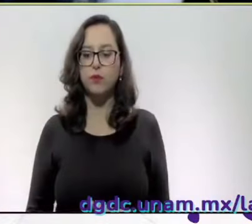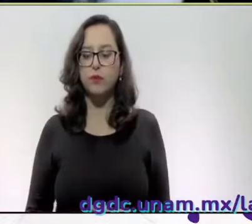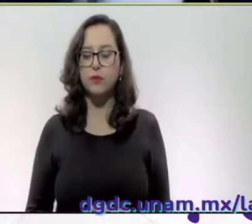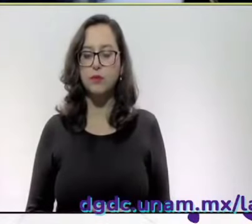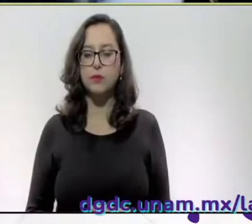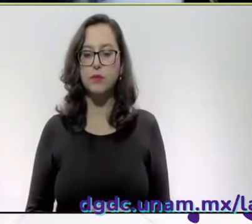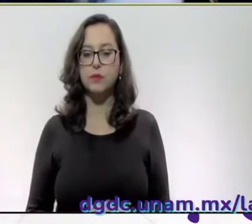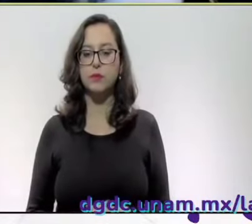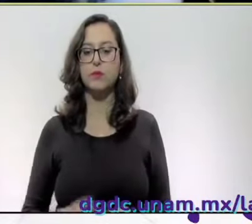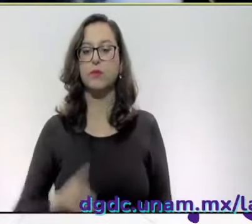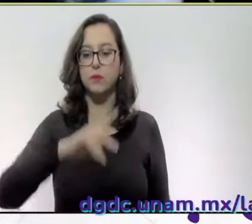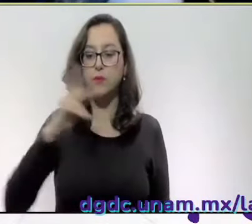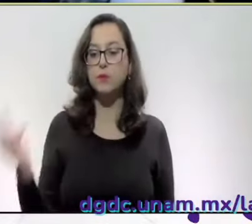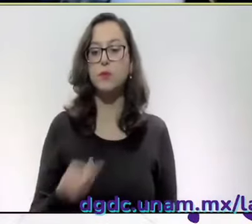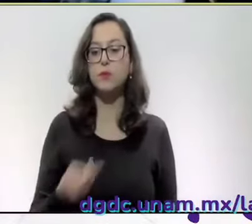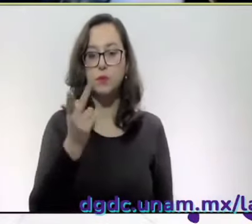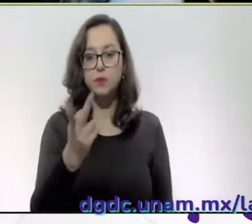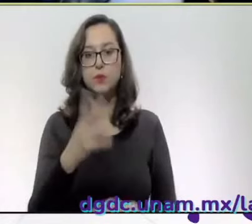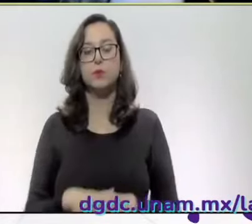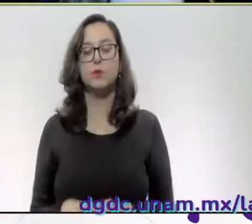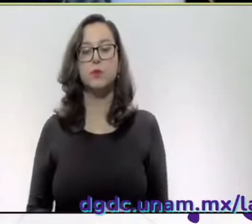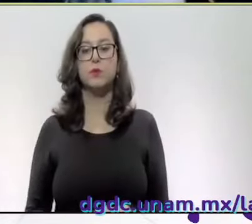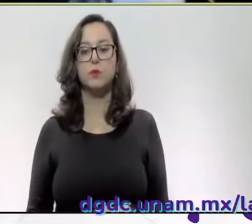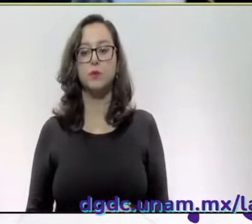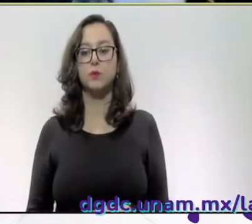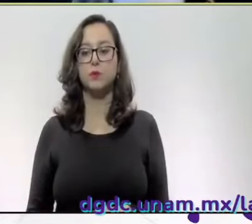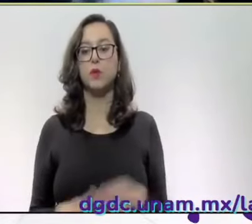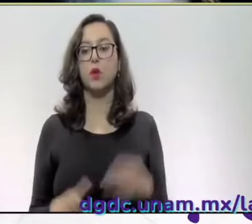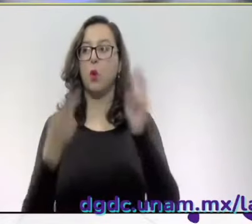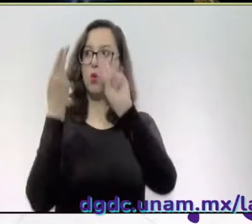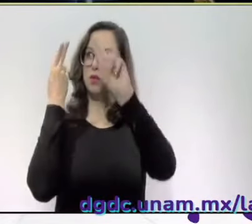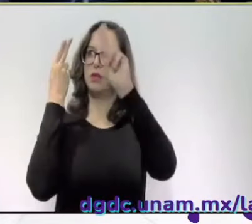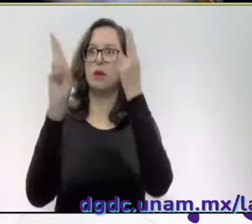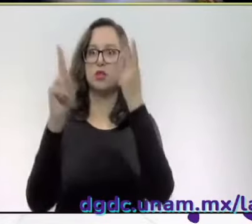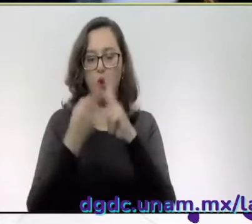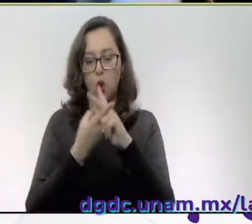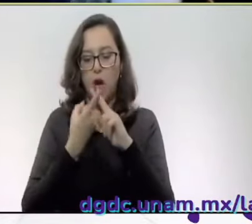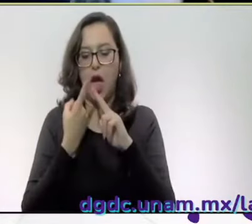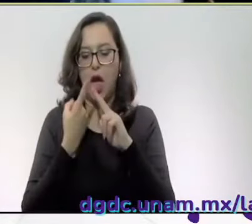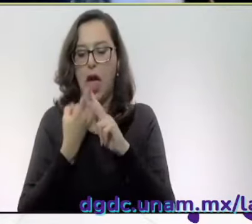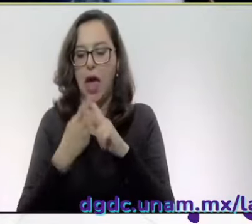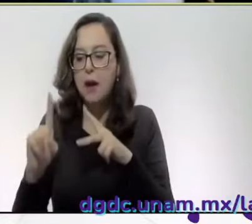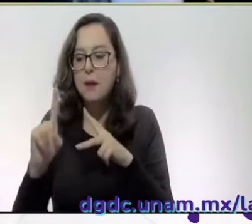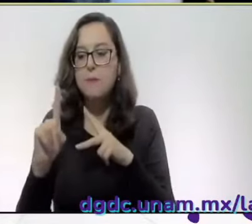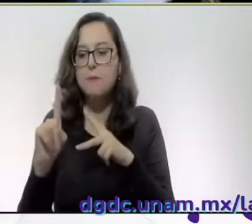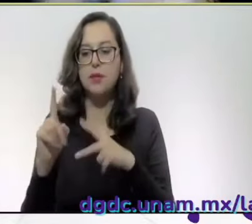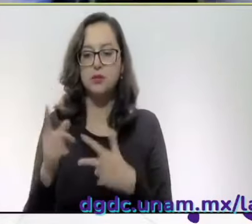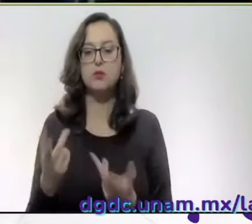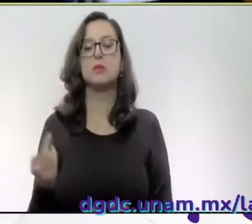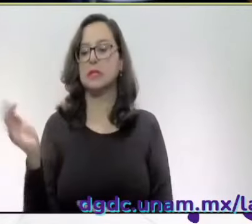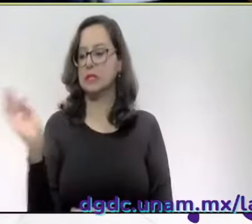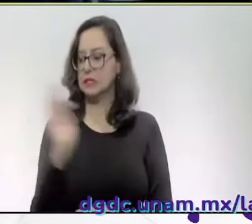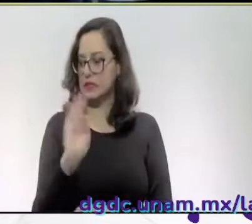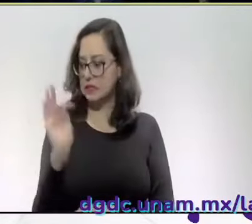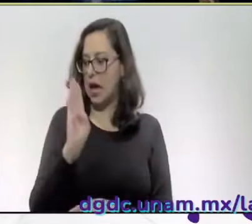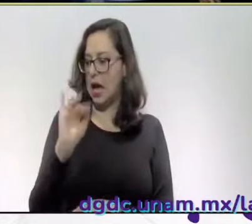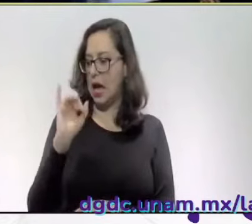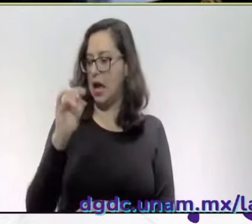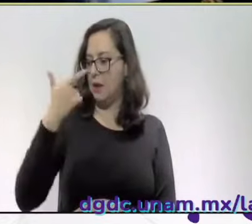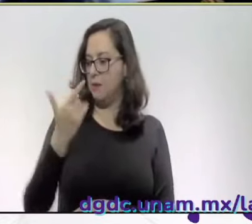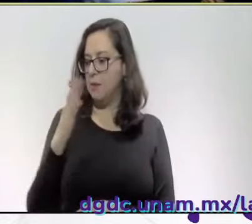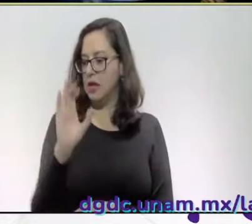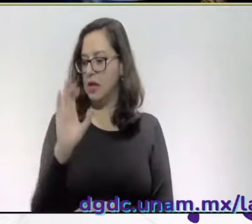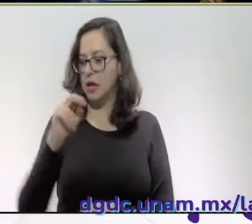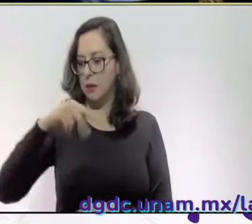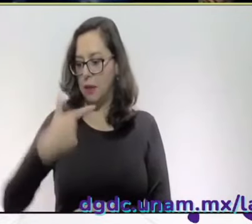la pregunta es, ¿cuál es el inicio del universo? Y quizás, obviamente, nos vas a contar del Big Bang, pero quizás nos puedes contar del